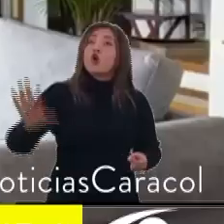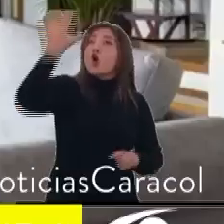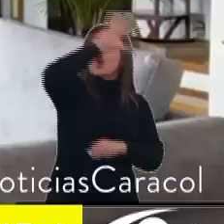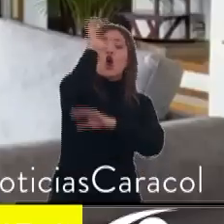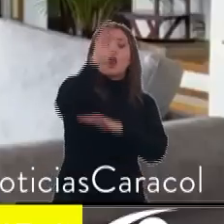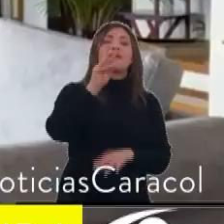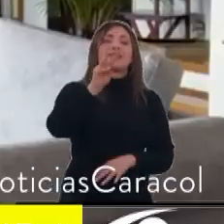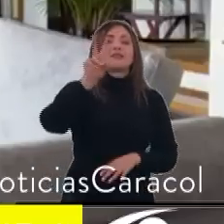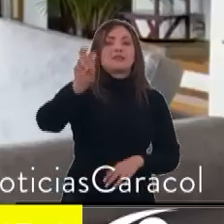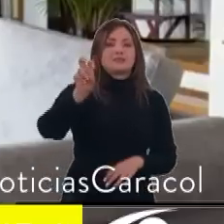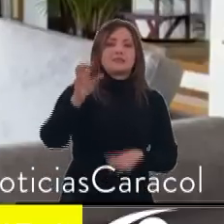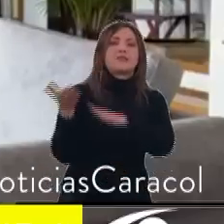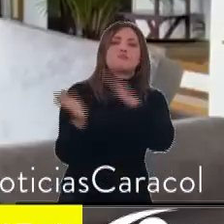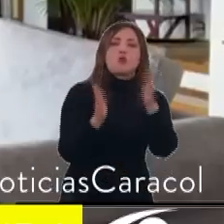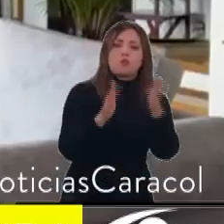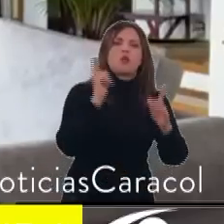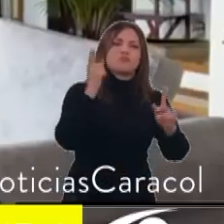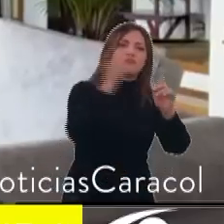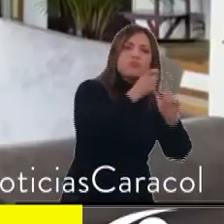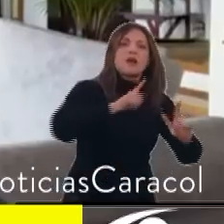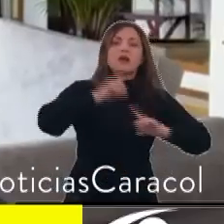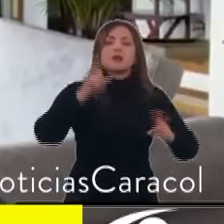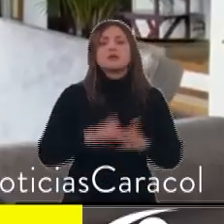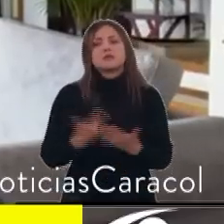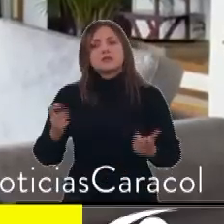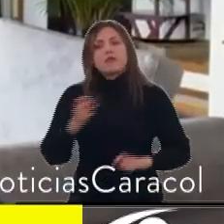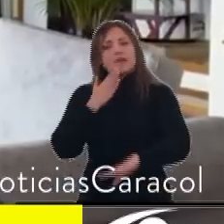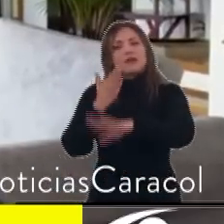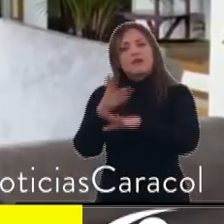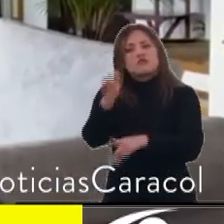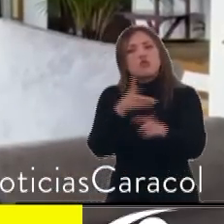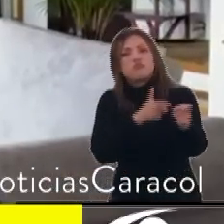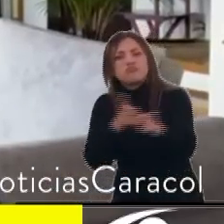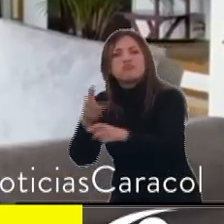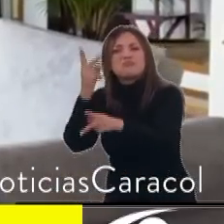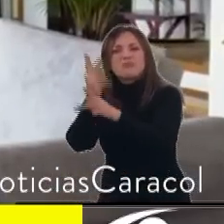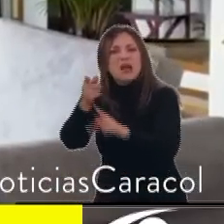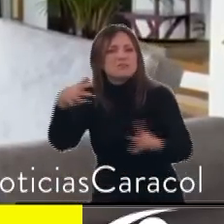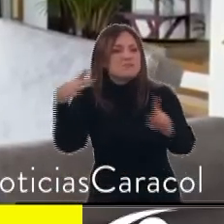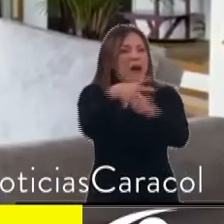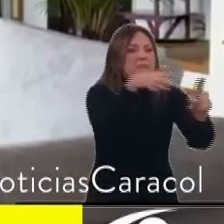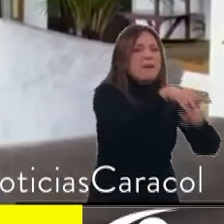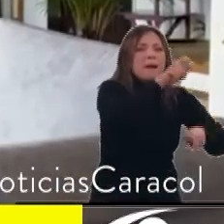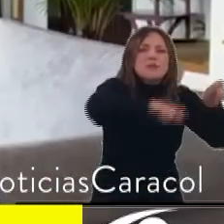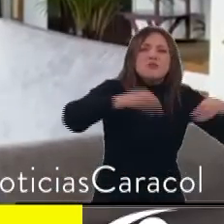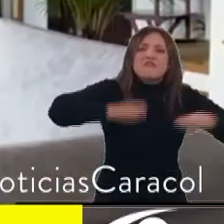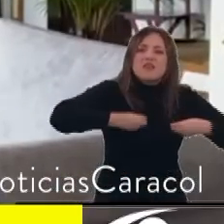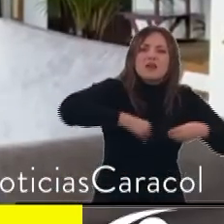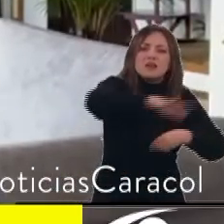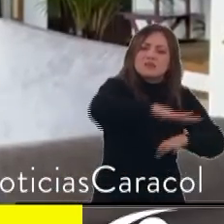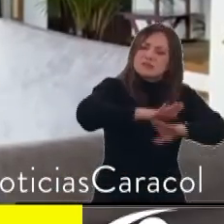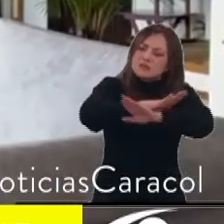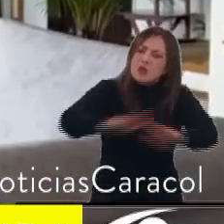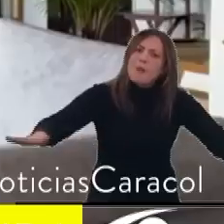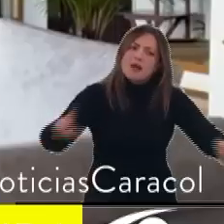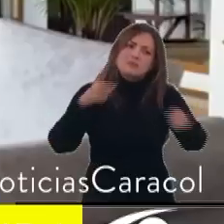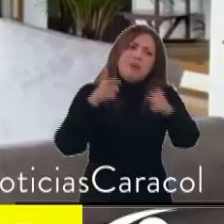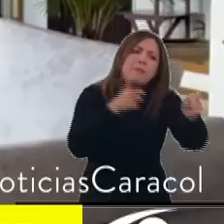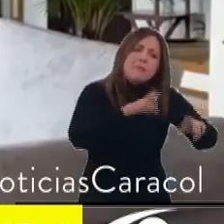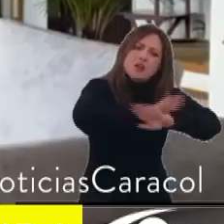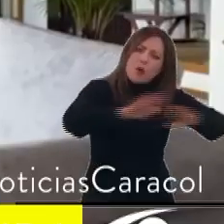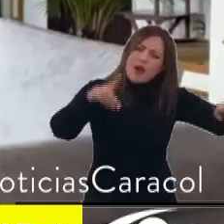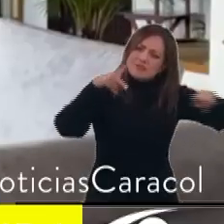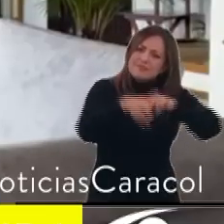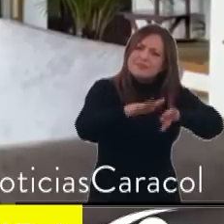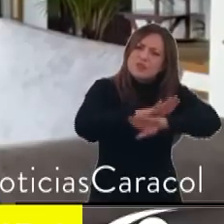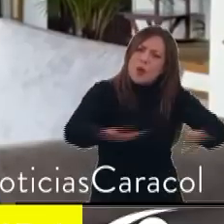que se necesita además exigirle a estos grupos que están allí atentando contra la población un cese de hostilidades, un cese al fuego, por